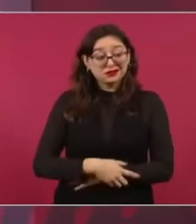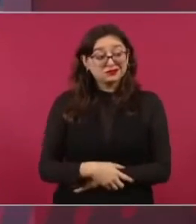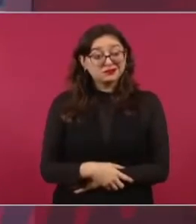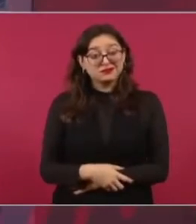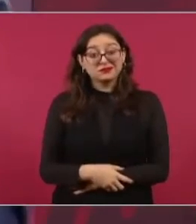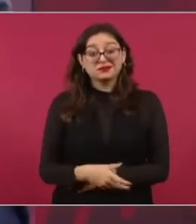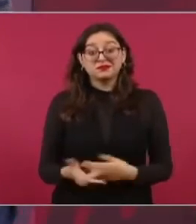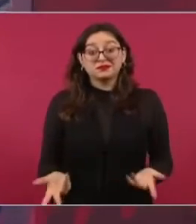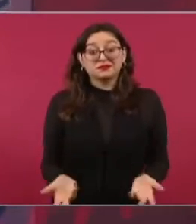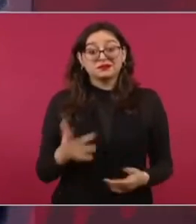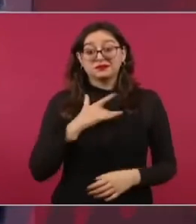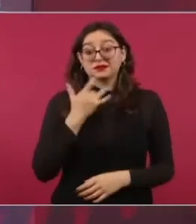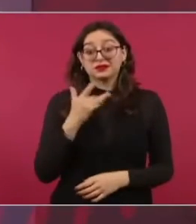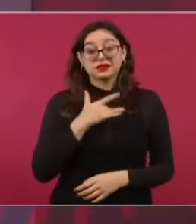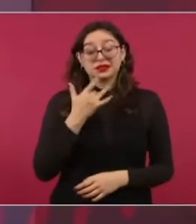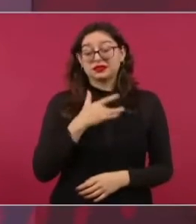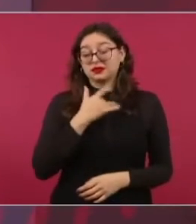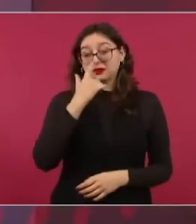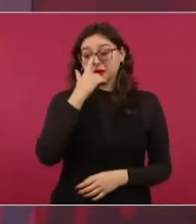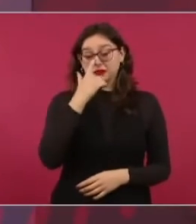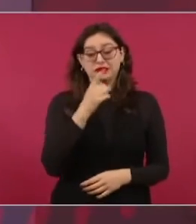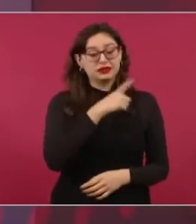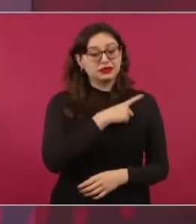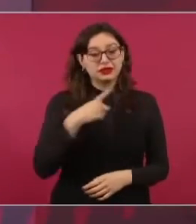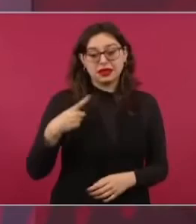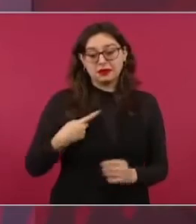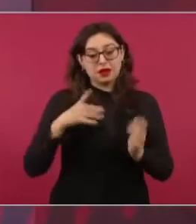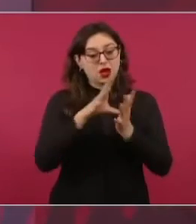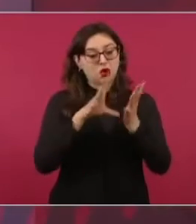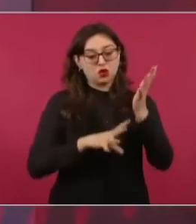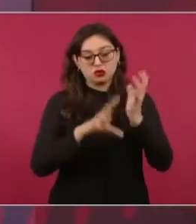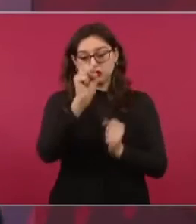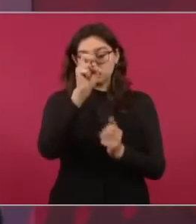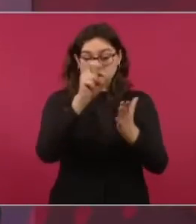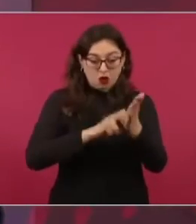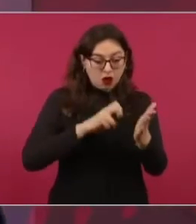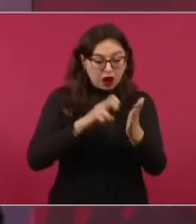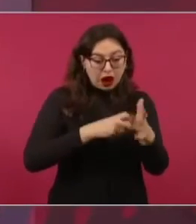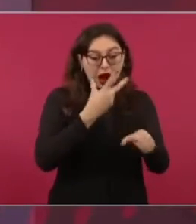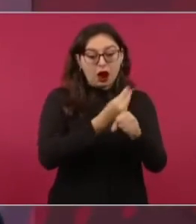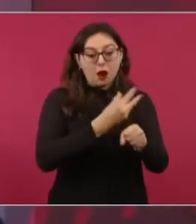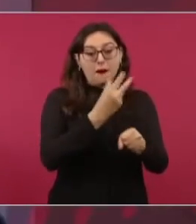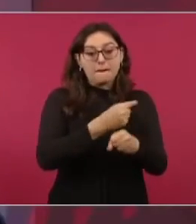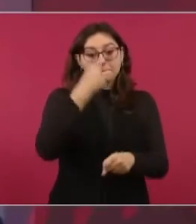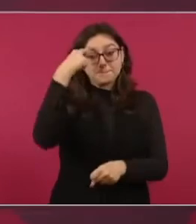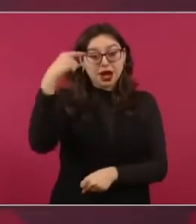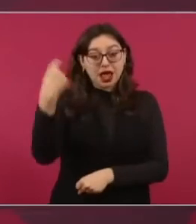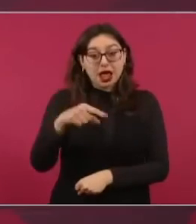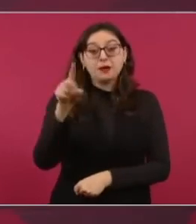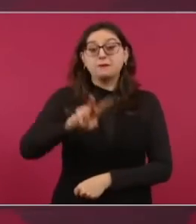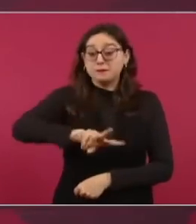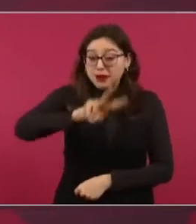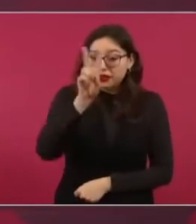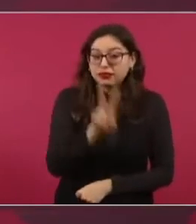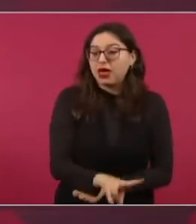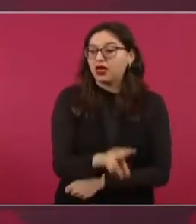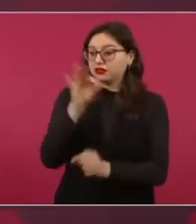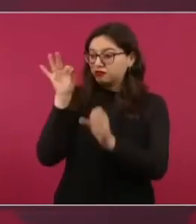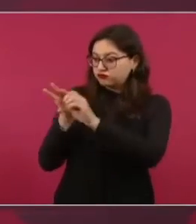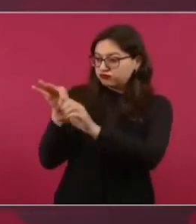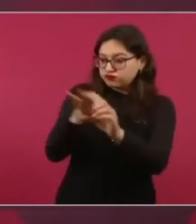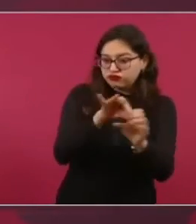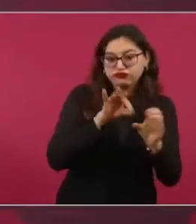era muy importante la reforma constitucional para afianzar una auténtica democracia